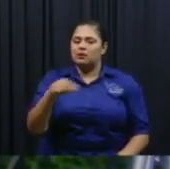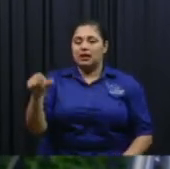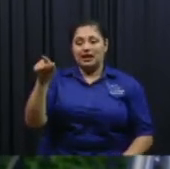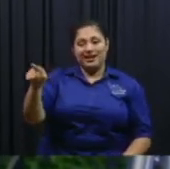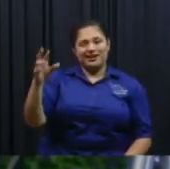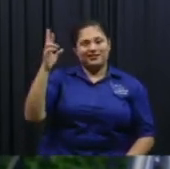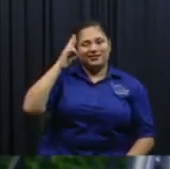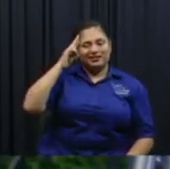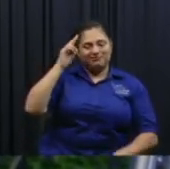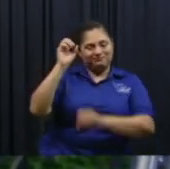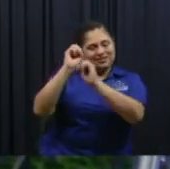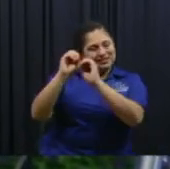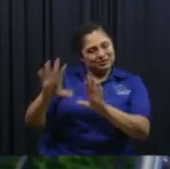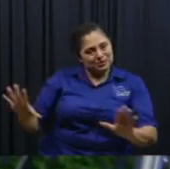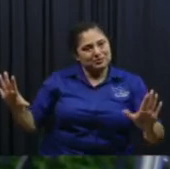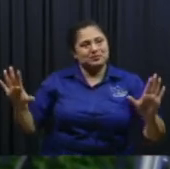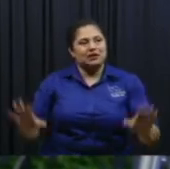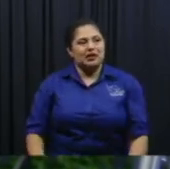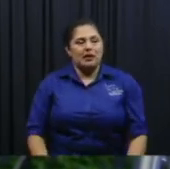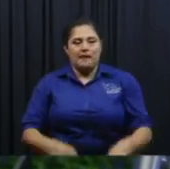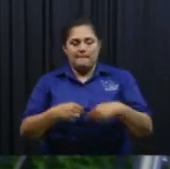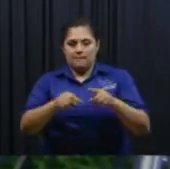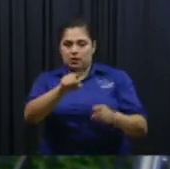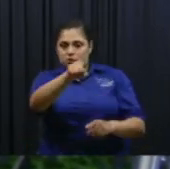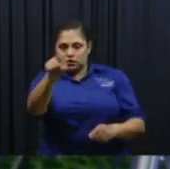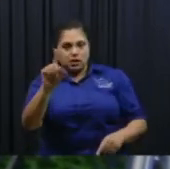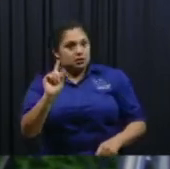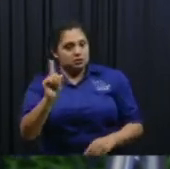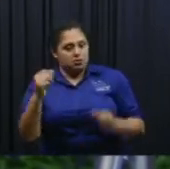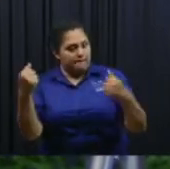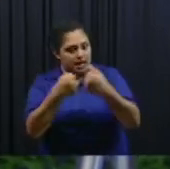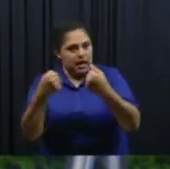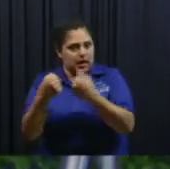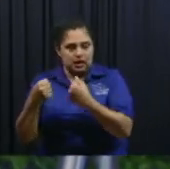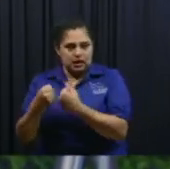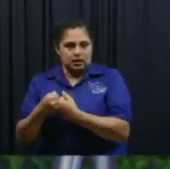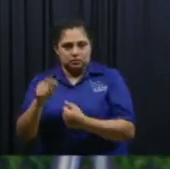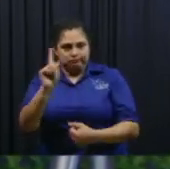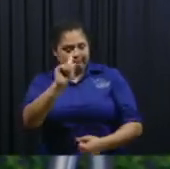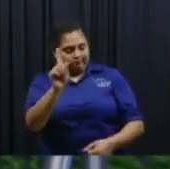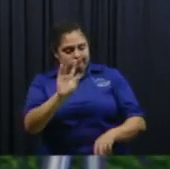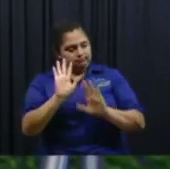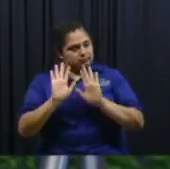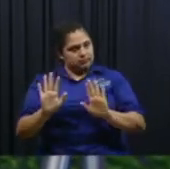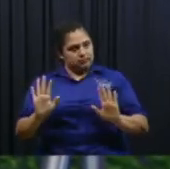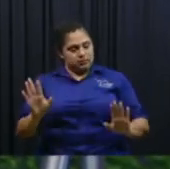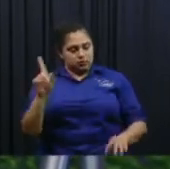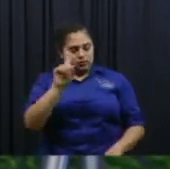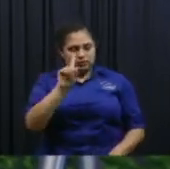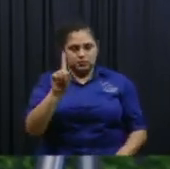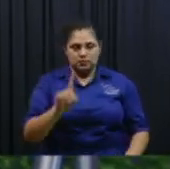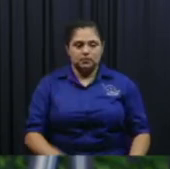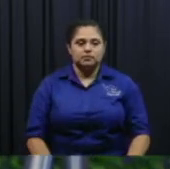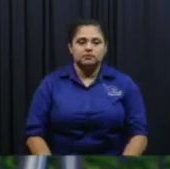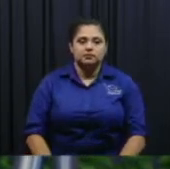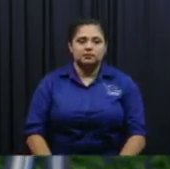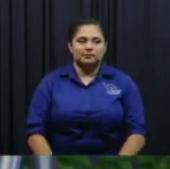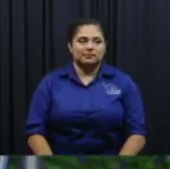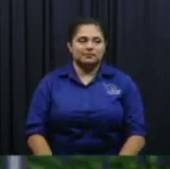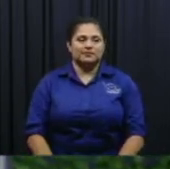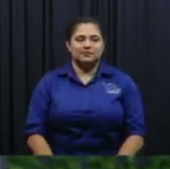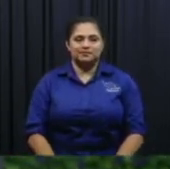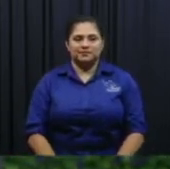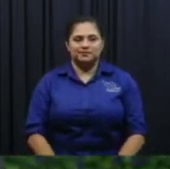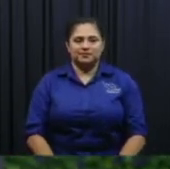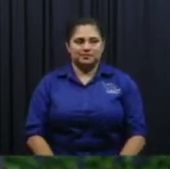se va a recordar de su derrota pero usted no se van a poner ahí de Juan valiente Ah Juan sin miedo ahí